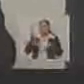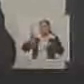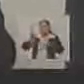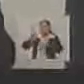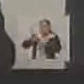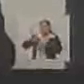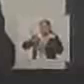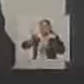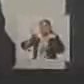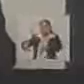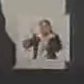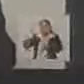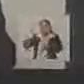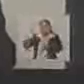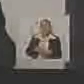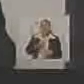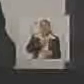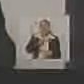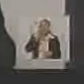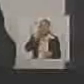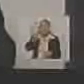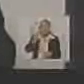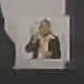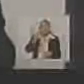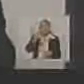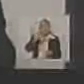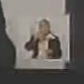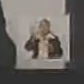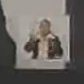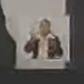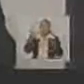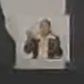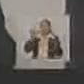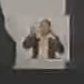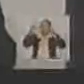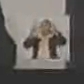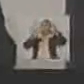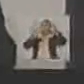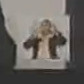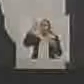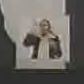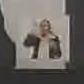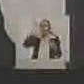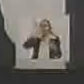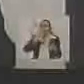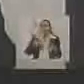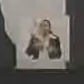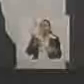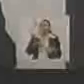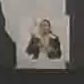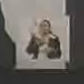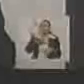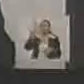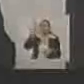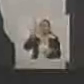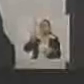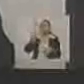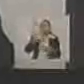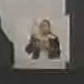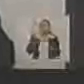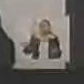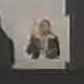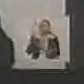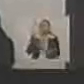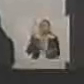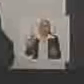delegación. La pueden ver ustedes también en los giros negros, en los tables, en los after hours y todos estos giros de alto impacto que se han permitido en nuestra